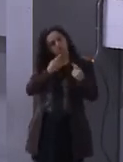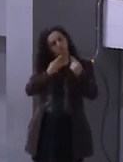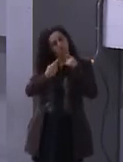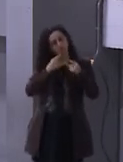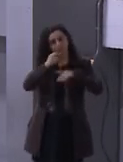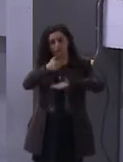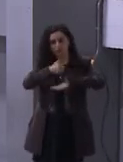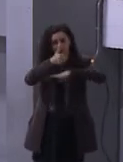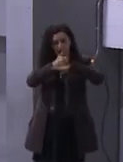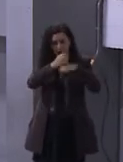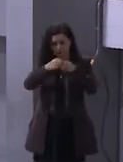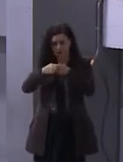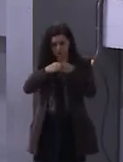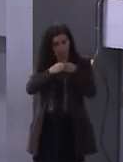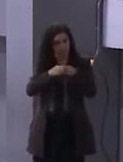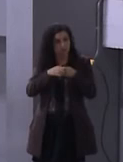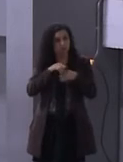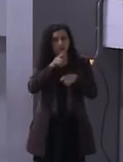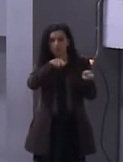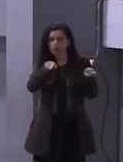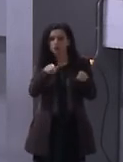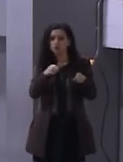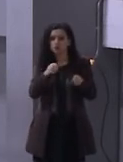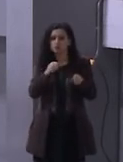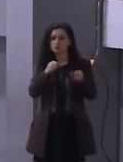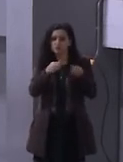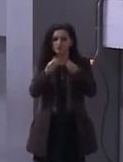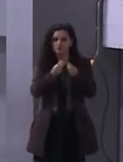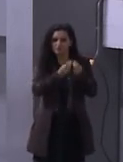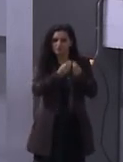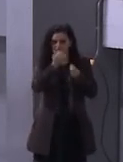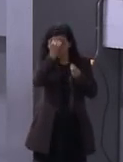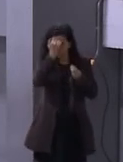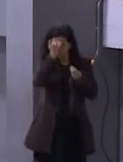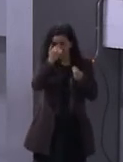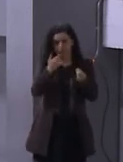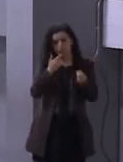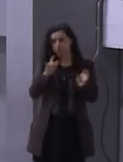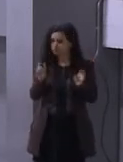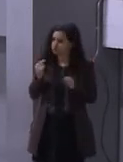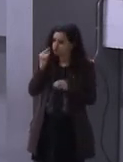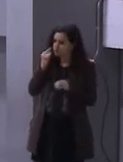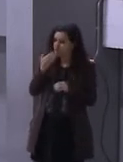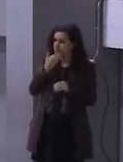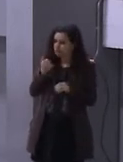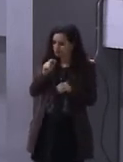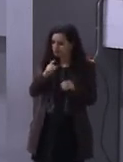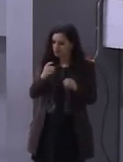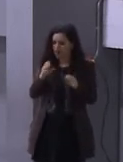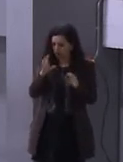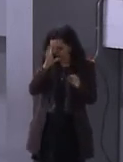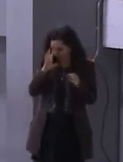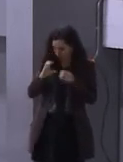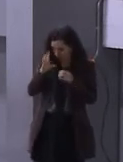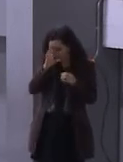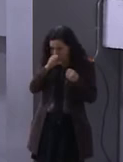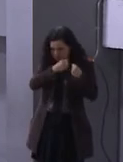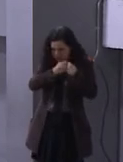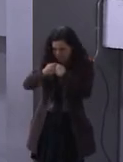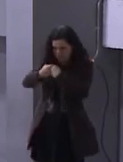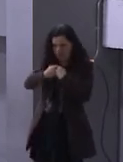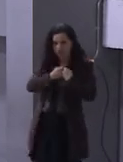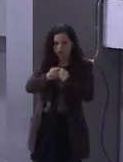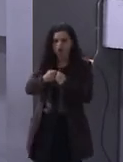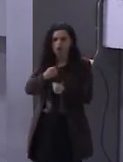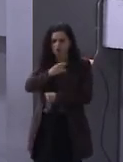con las cooperativas, sobre todo aquellas que son de profesores, veían que era muy interesante establecer esas alianzas